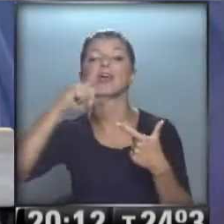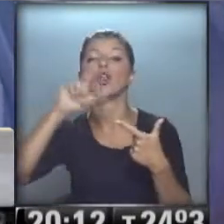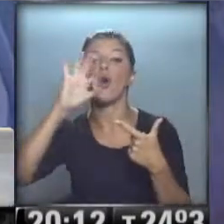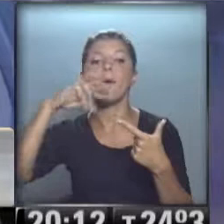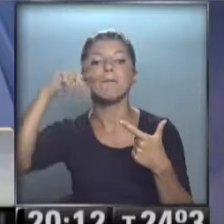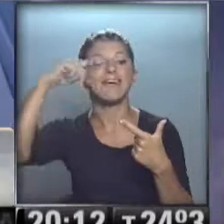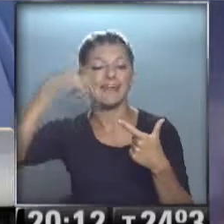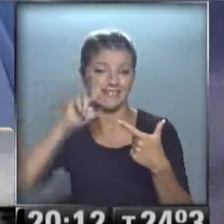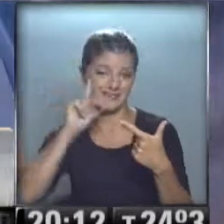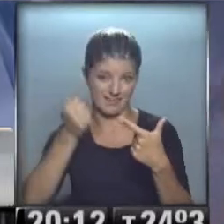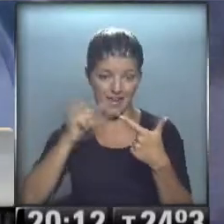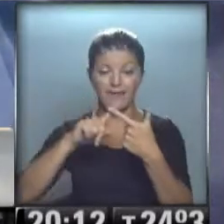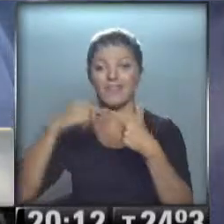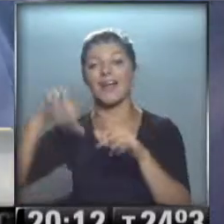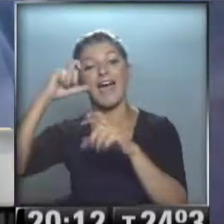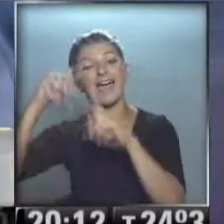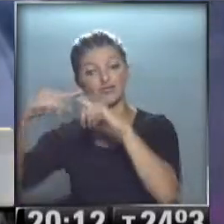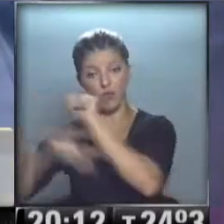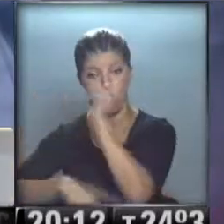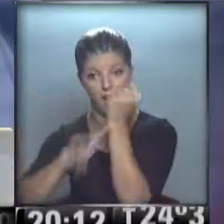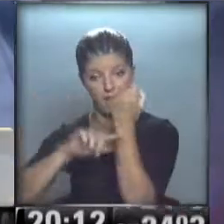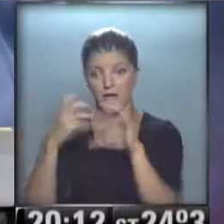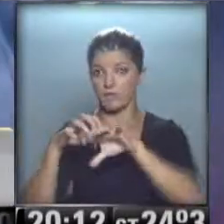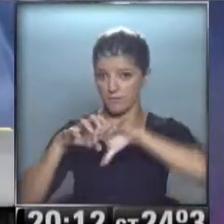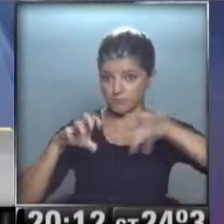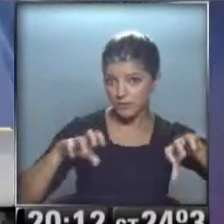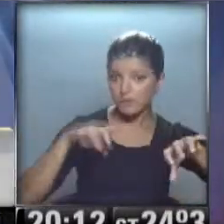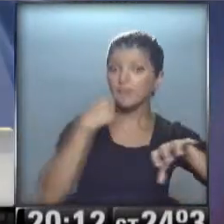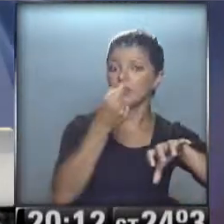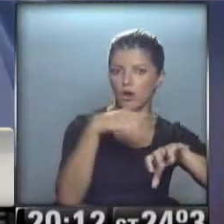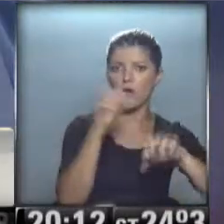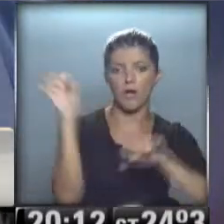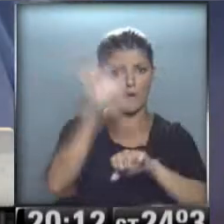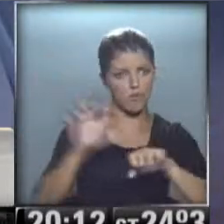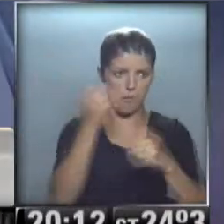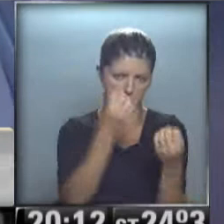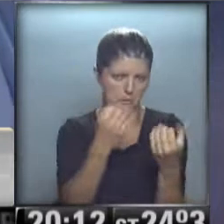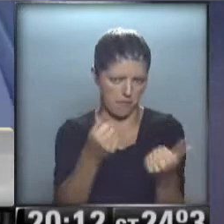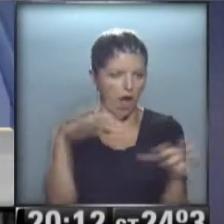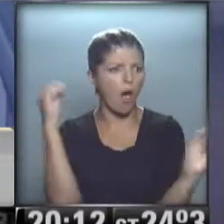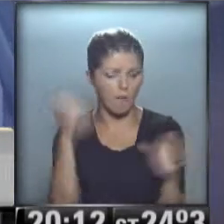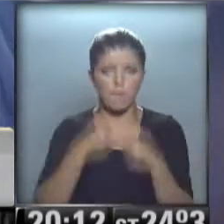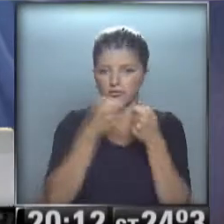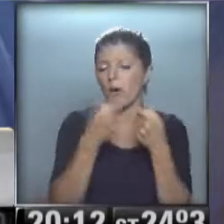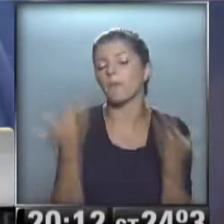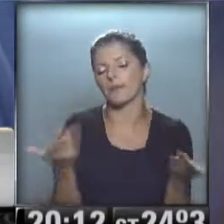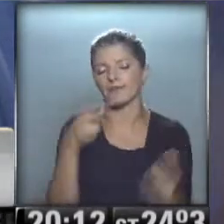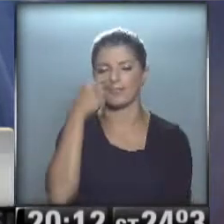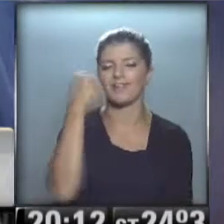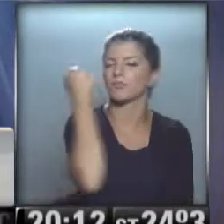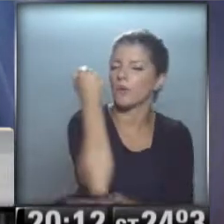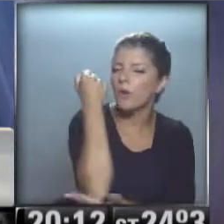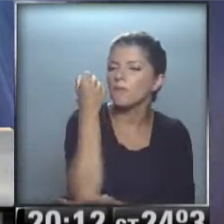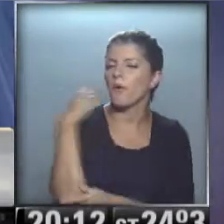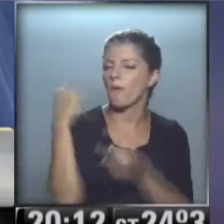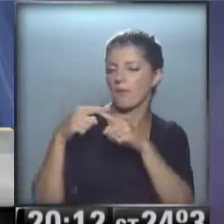Yugoslavia, rápidamente la Unión Europea dijeron estar de acuerdo con esto, porque tenían intereses económicos y políticos que